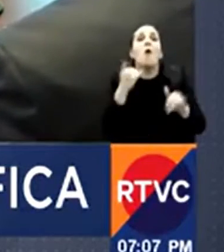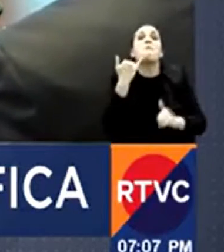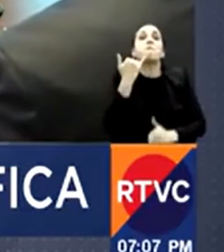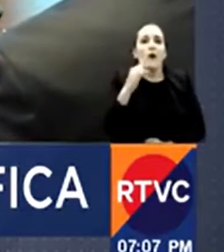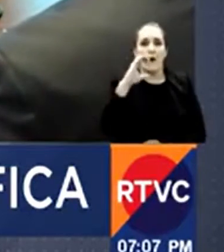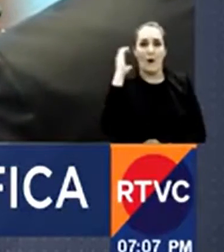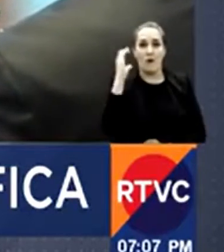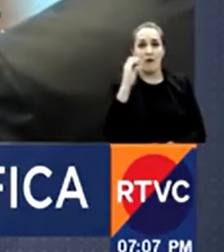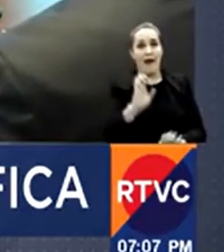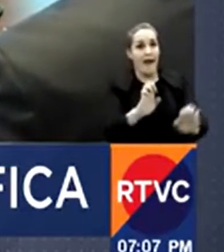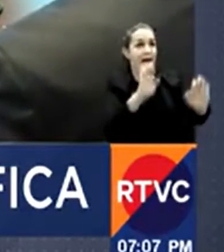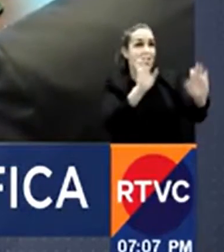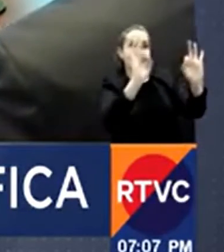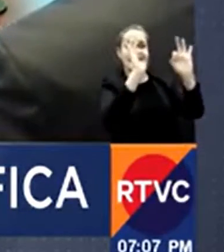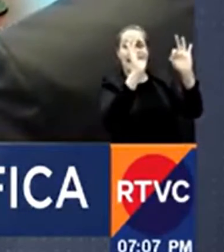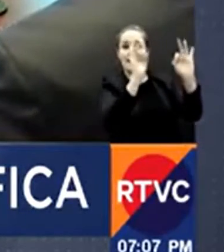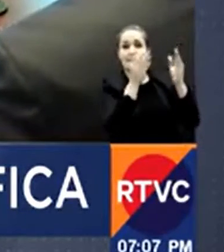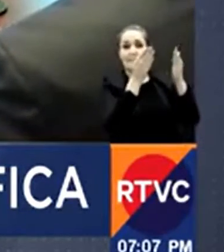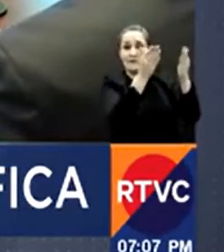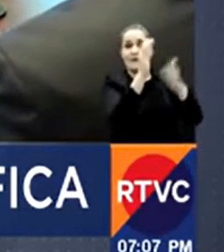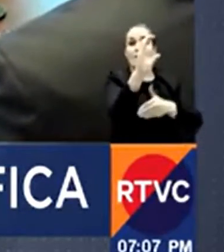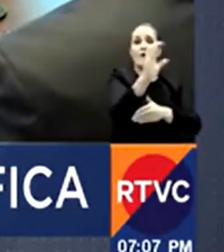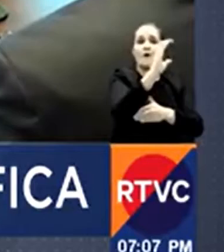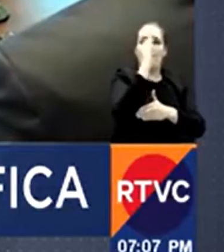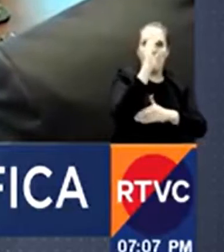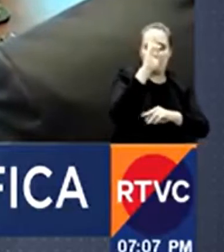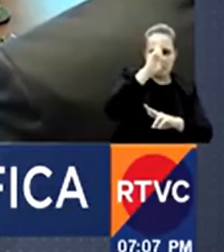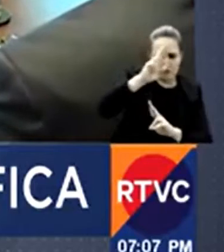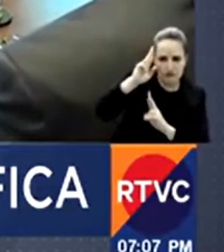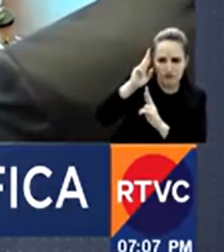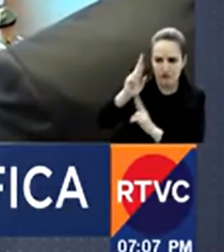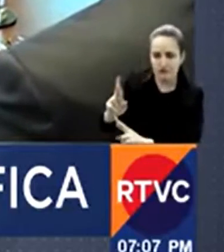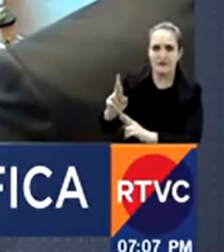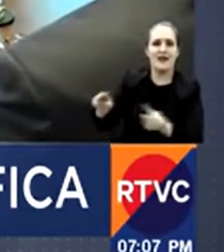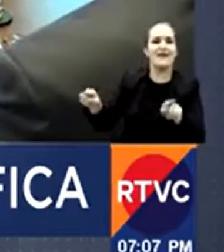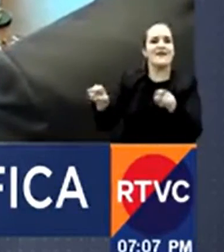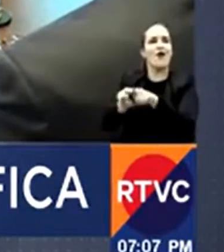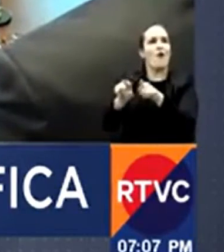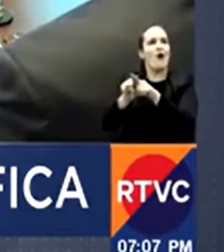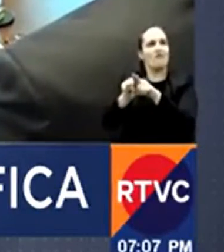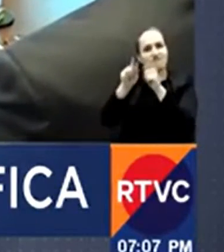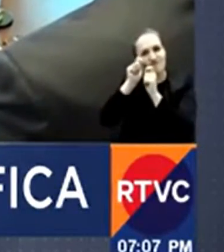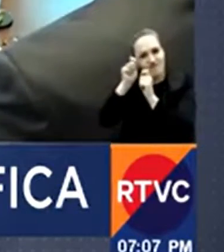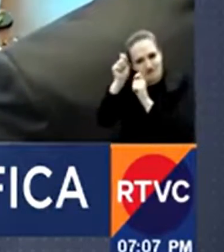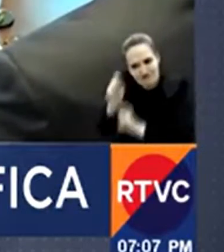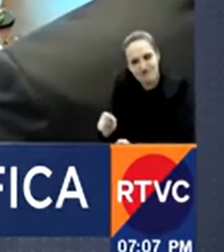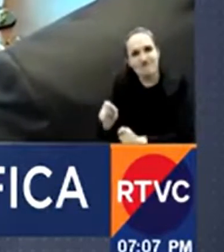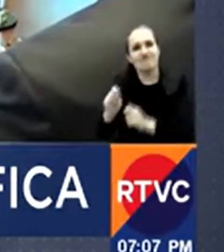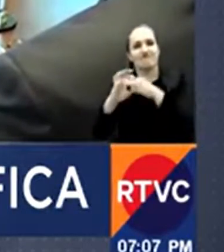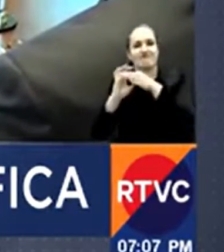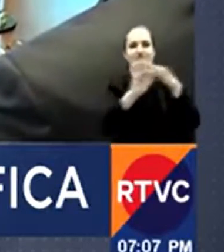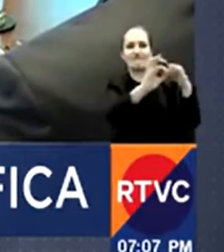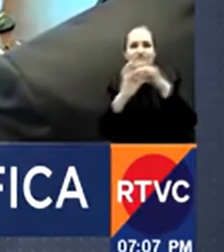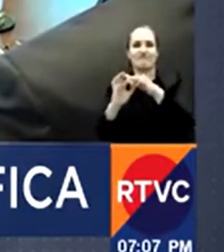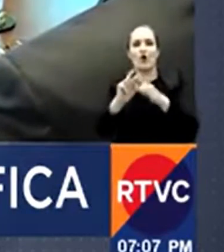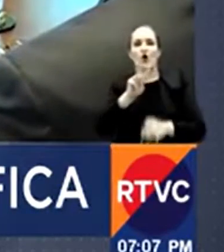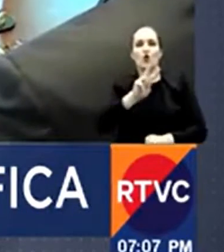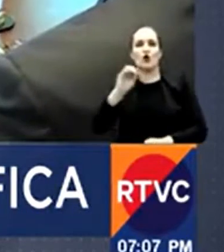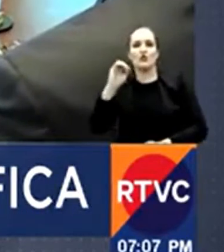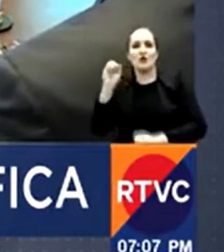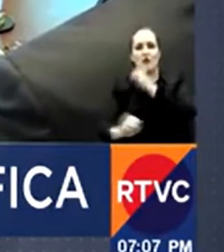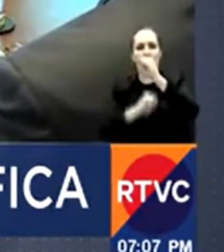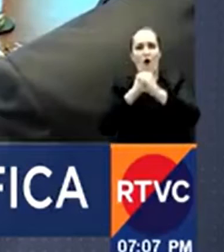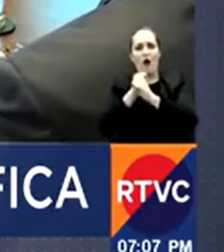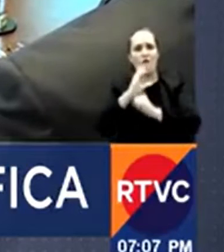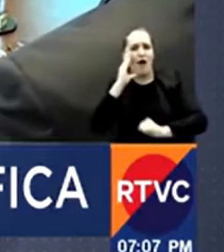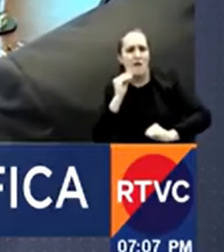Estados Unidos de conmemorar los 200 años de las relaciones diplomáticas entre los